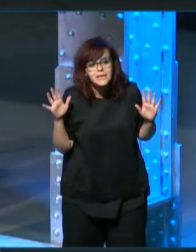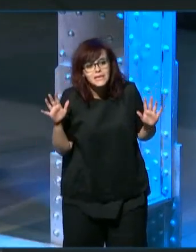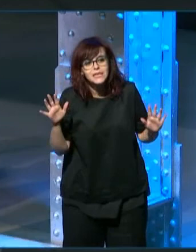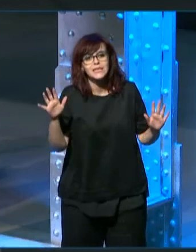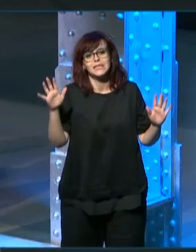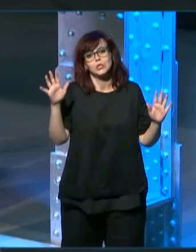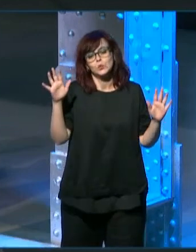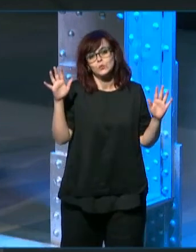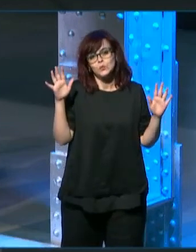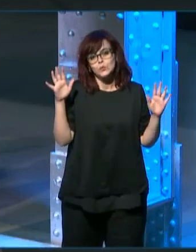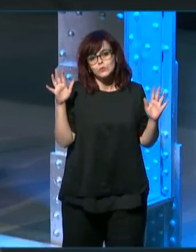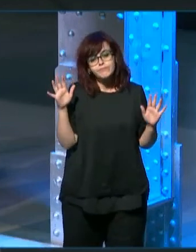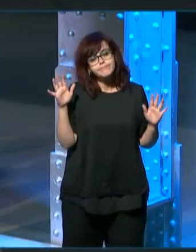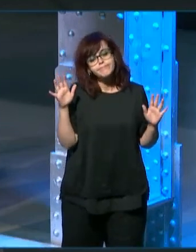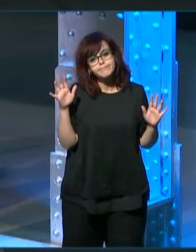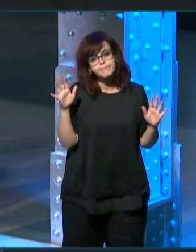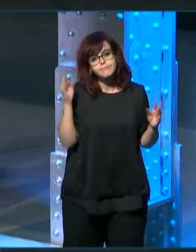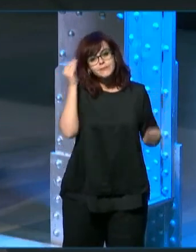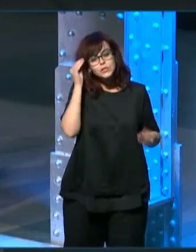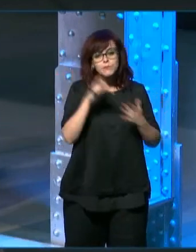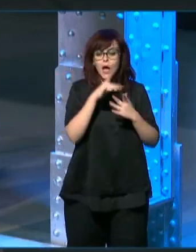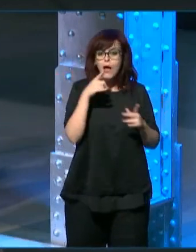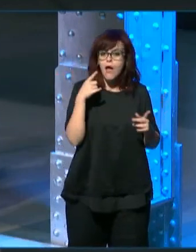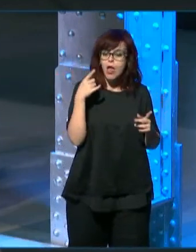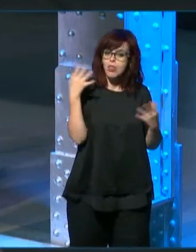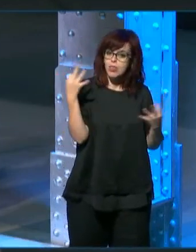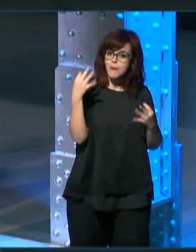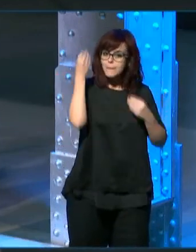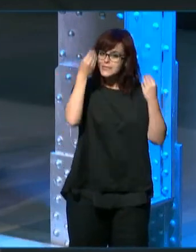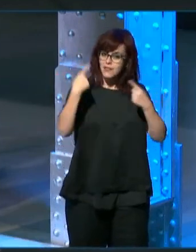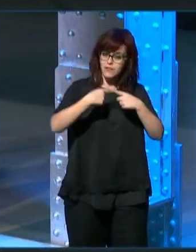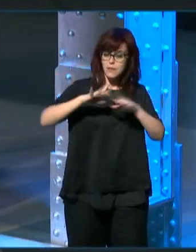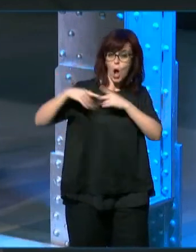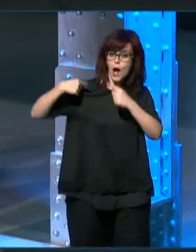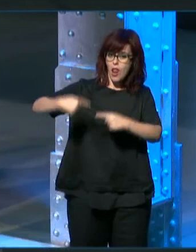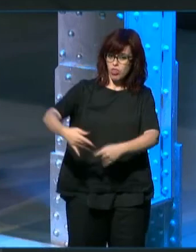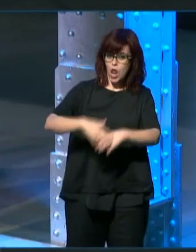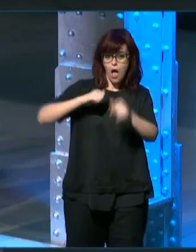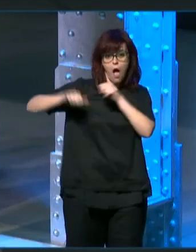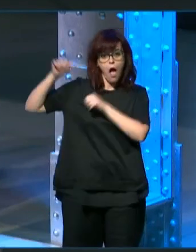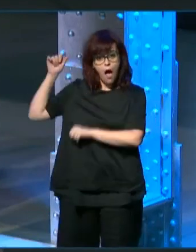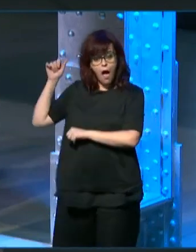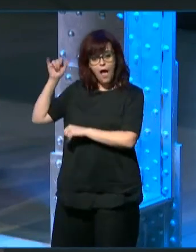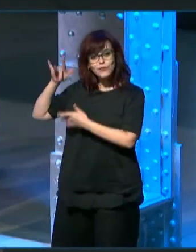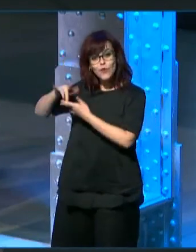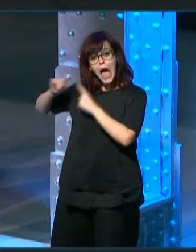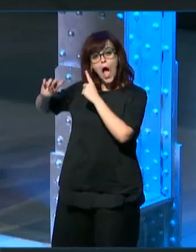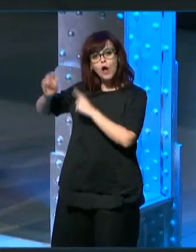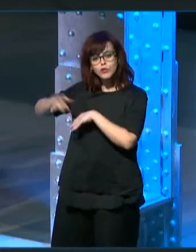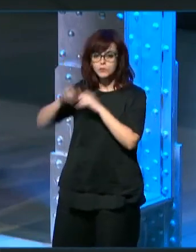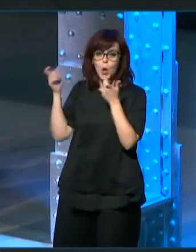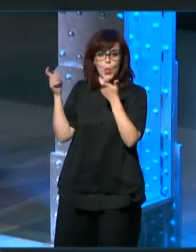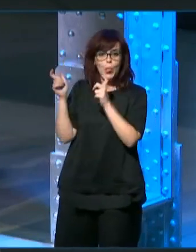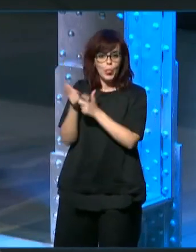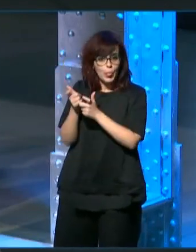Pero creo que, al contrario de lo que ha sucedido con otras generaciones anteriores, menos